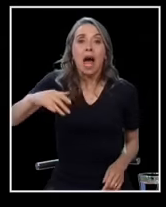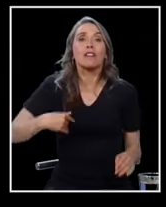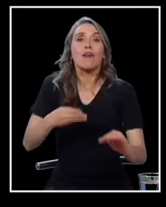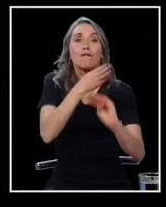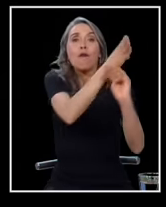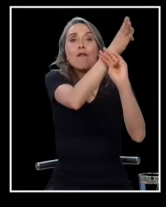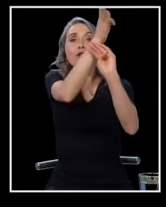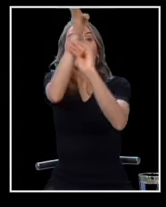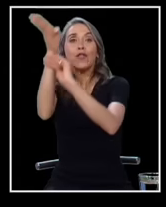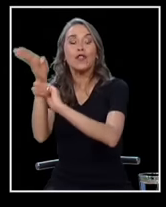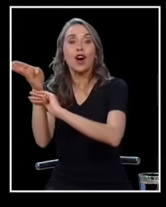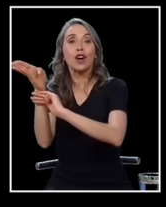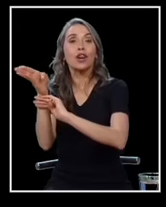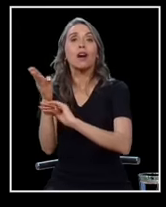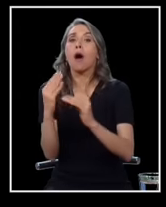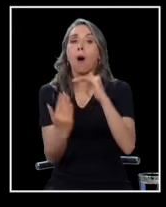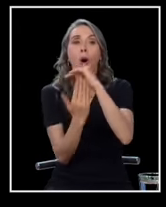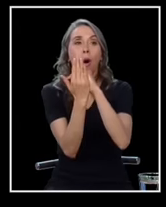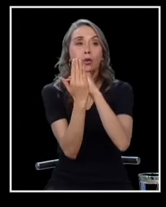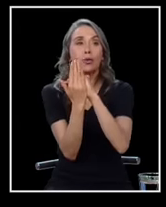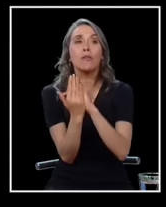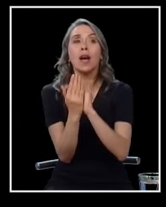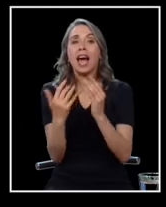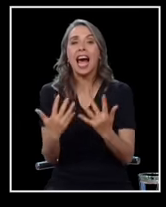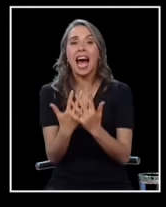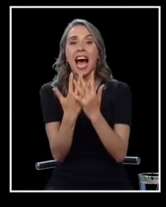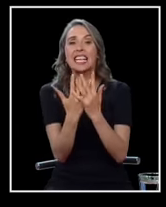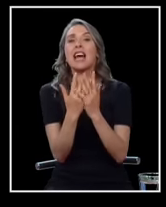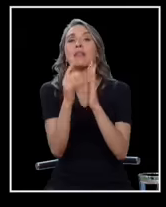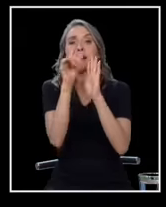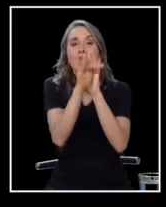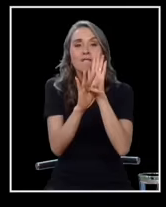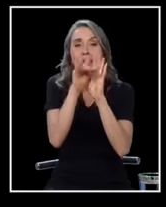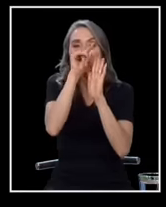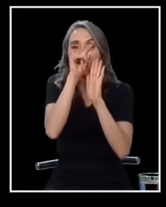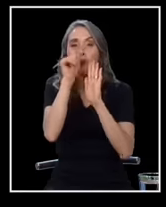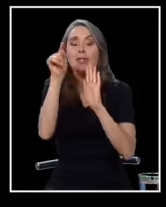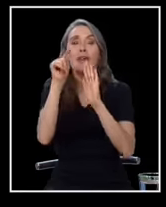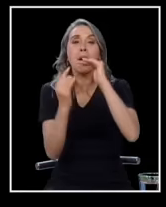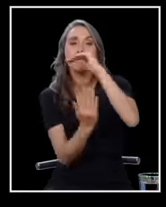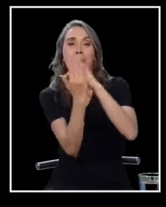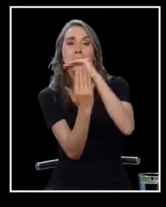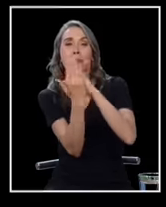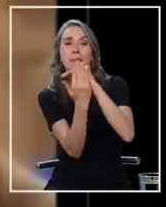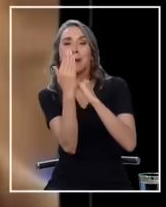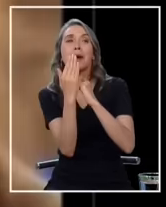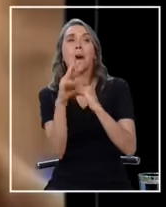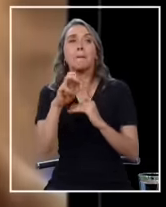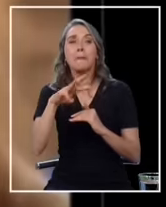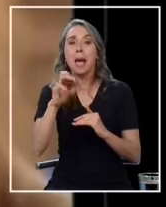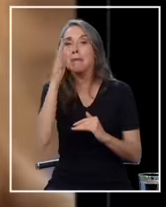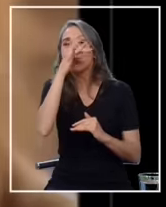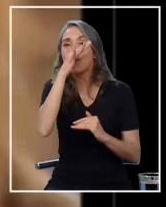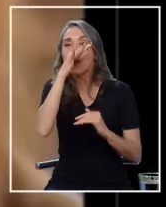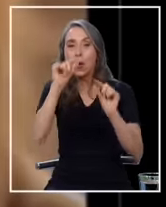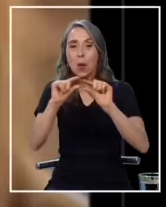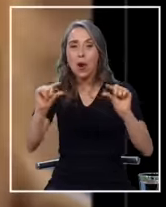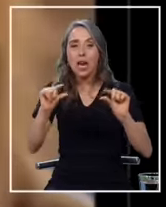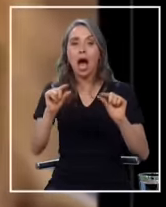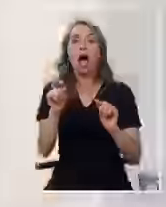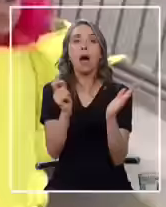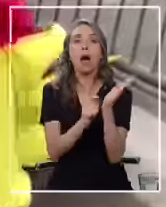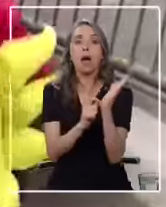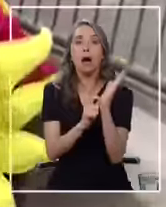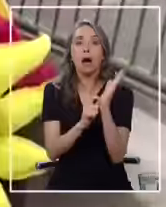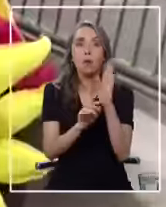Un fenómeno que revolucionó las redes sociales, que rápidamente se llenaron de memes del evento, pero también logró batir un nuevo récord